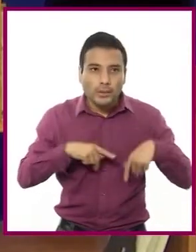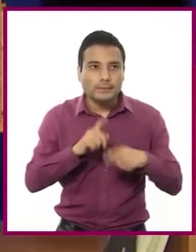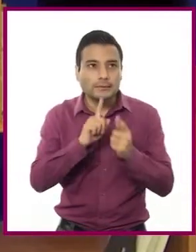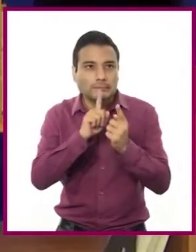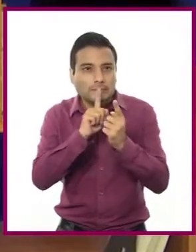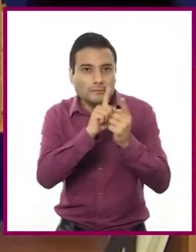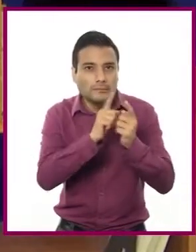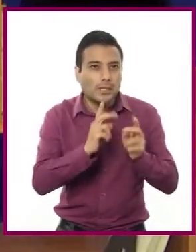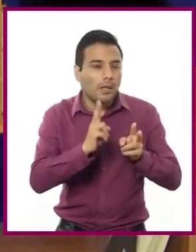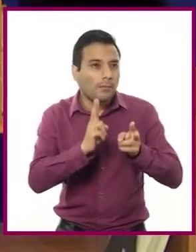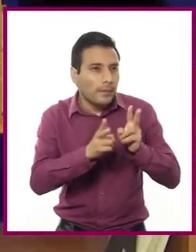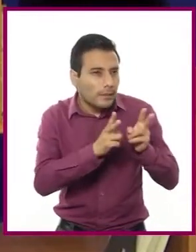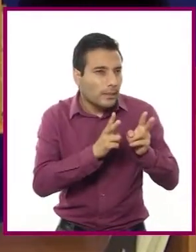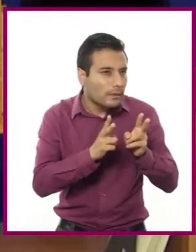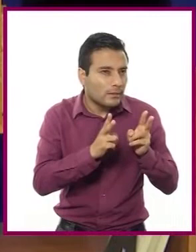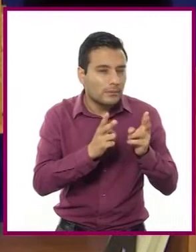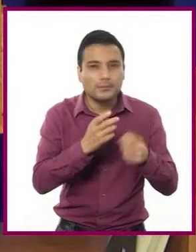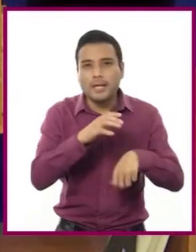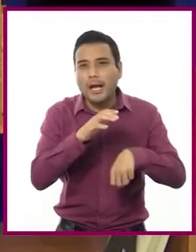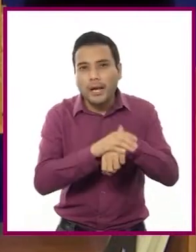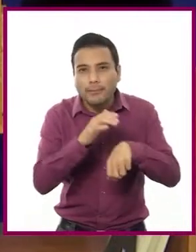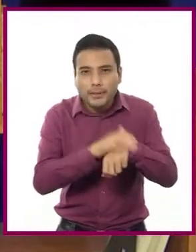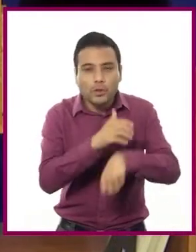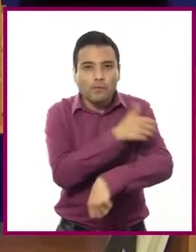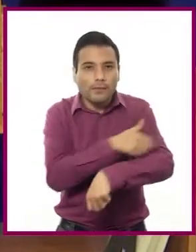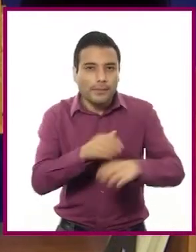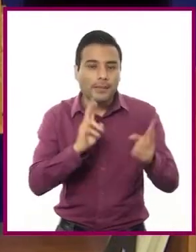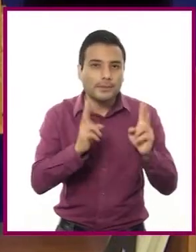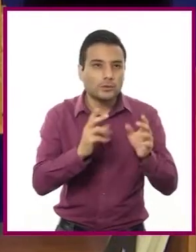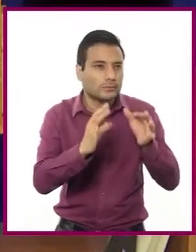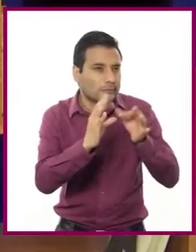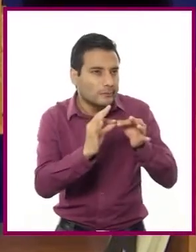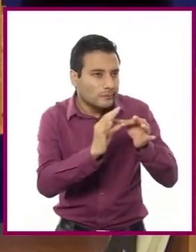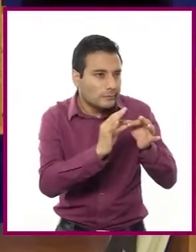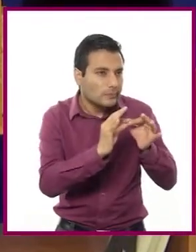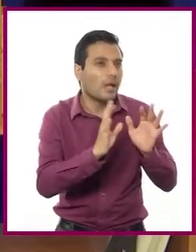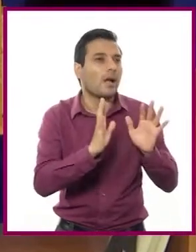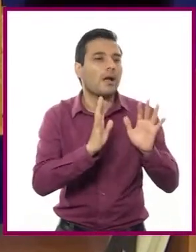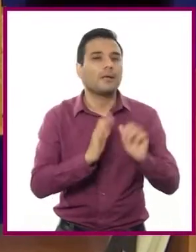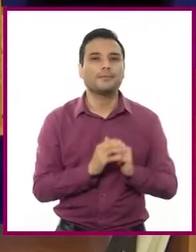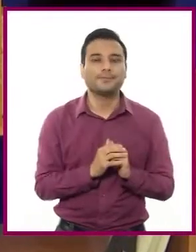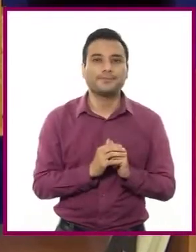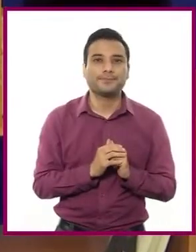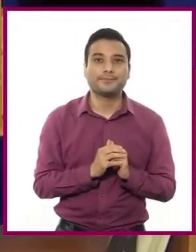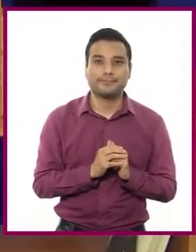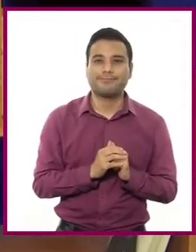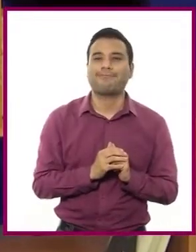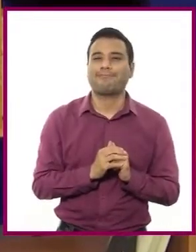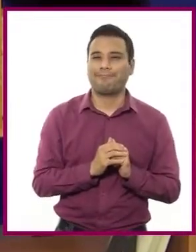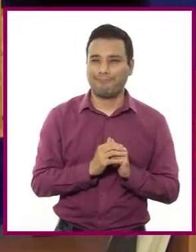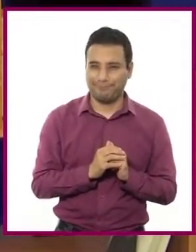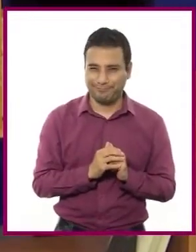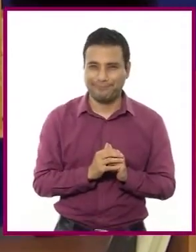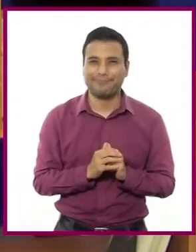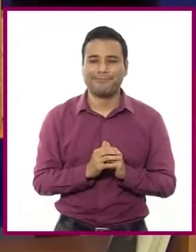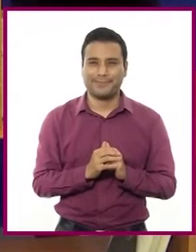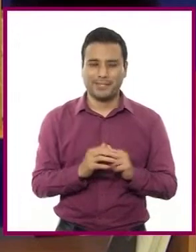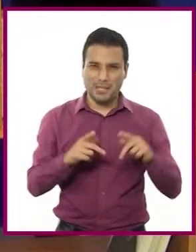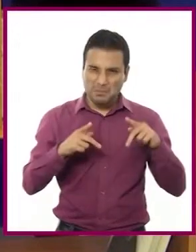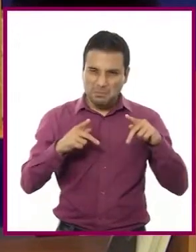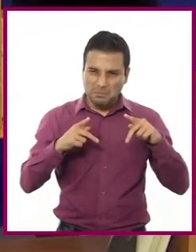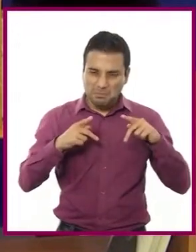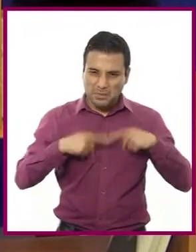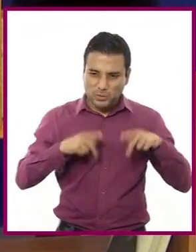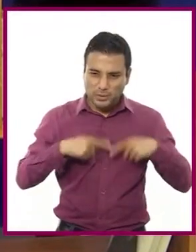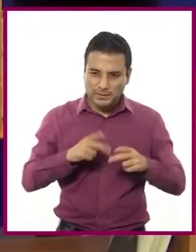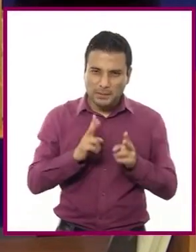localidad, amigos, familiares o vecinos. Profesor, nos mencionaba acerca de conversar con las personas de